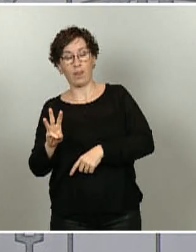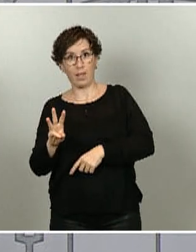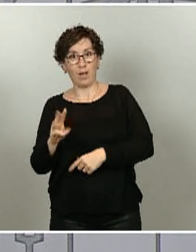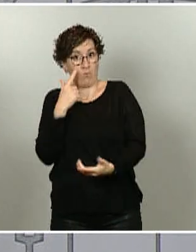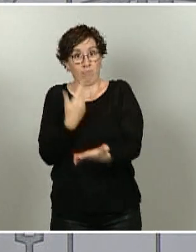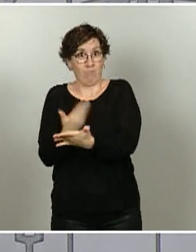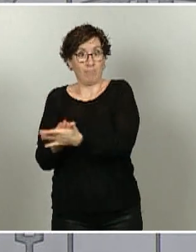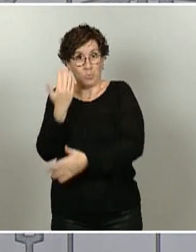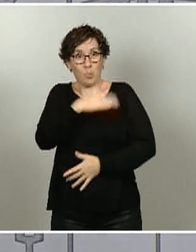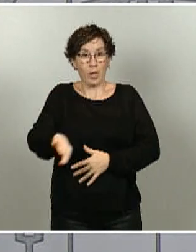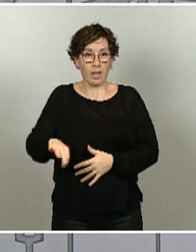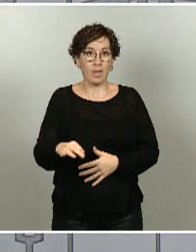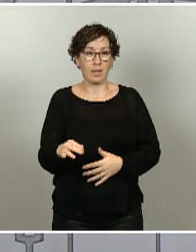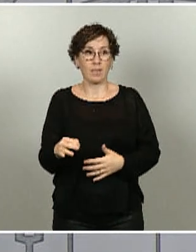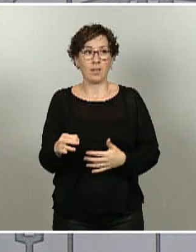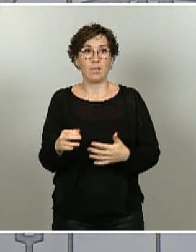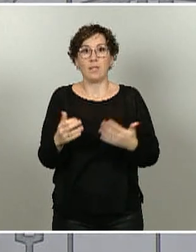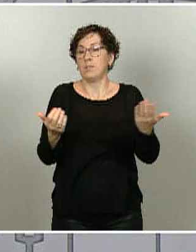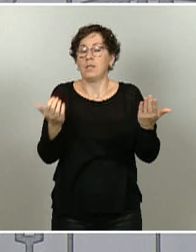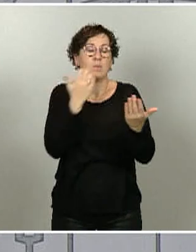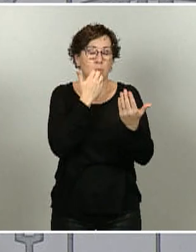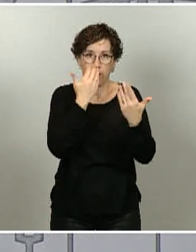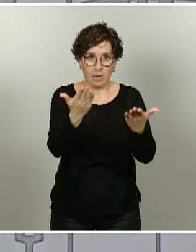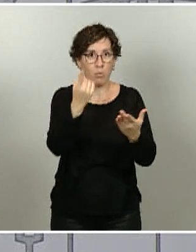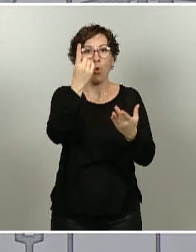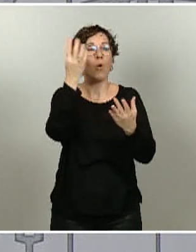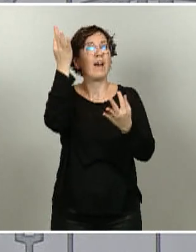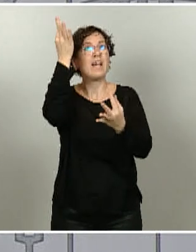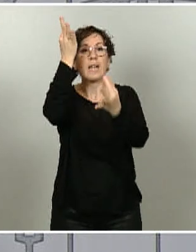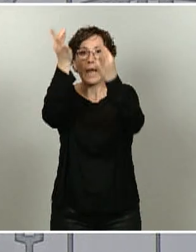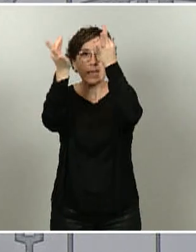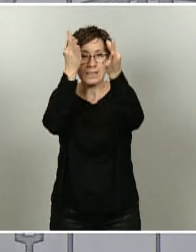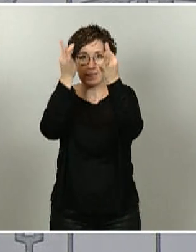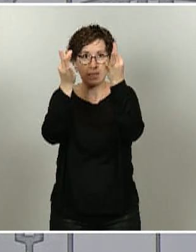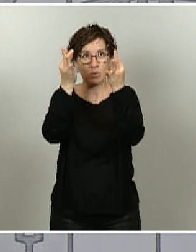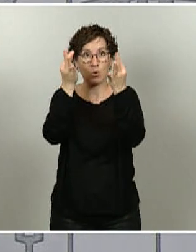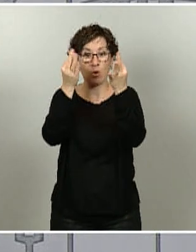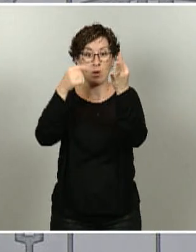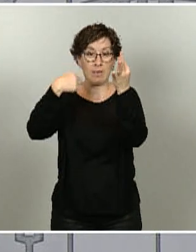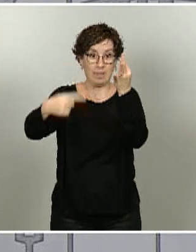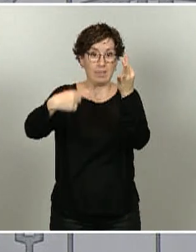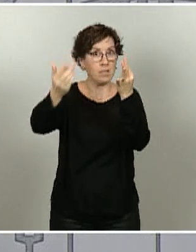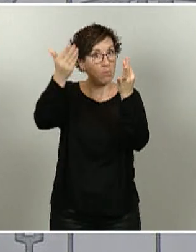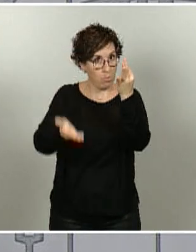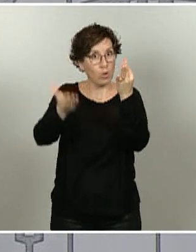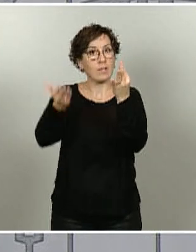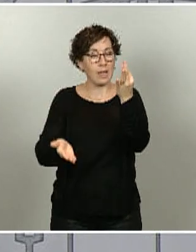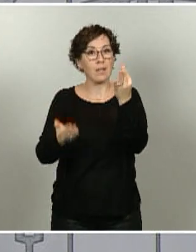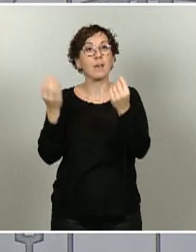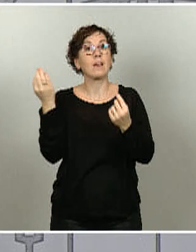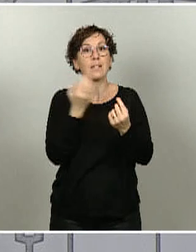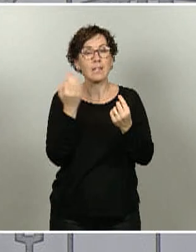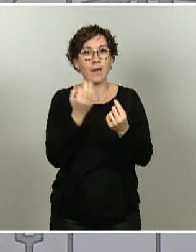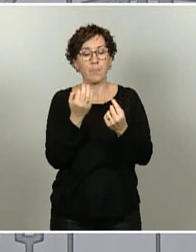Por ejemplo, uno de los requisitos que va a ser más importante a medida que avanzamos en este proceso es el notificar